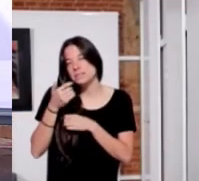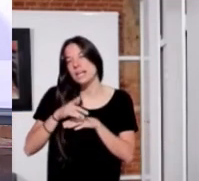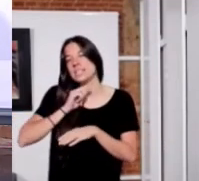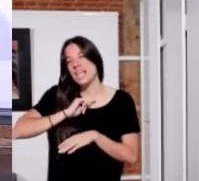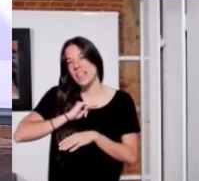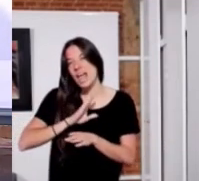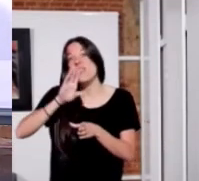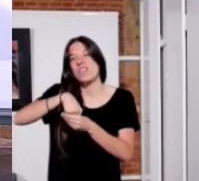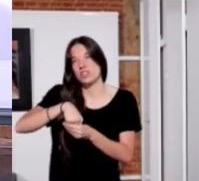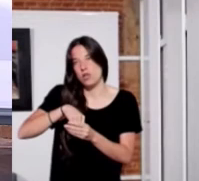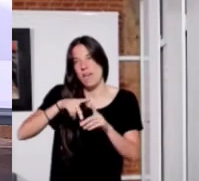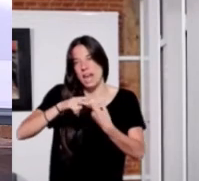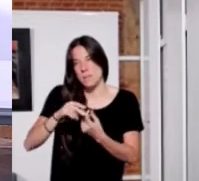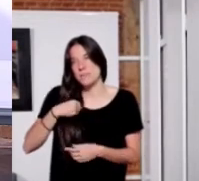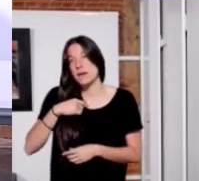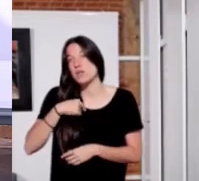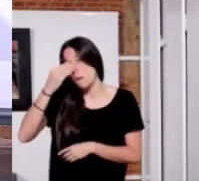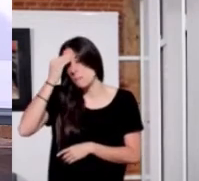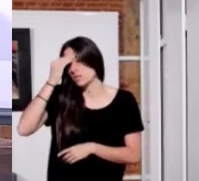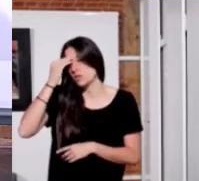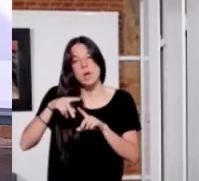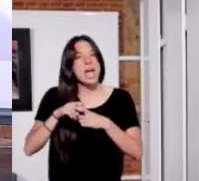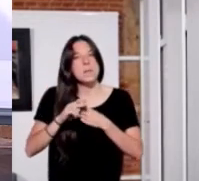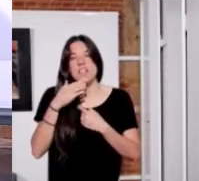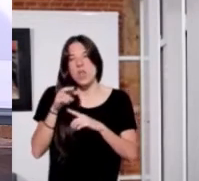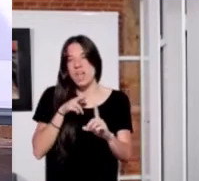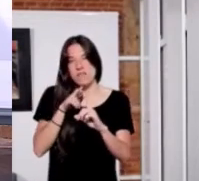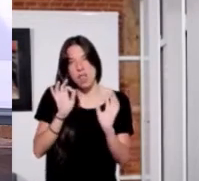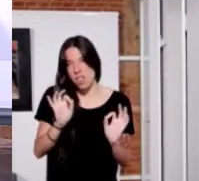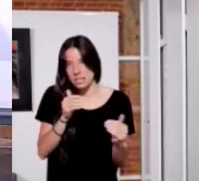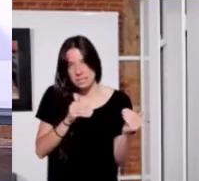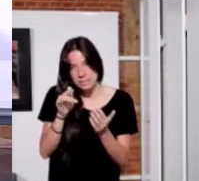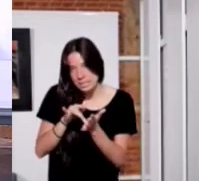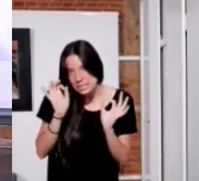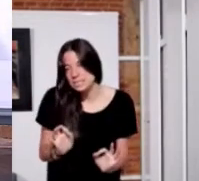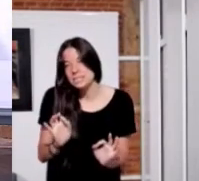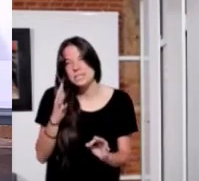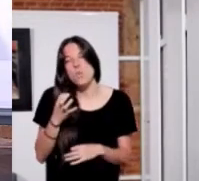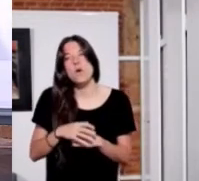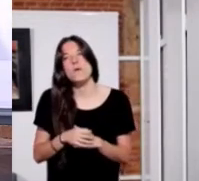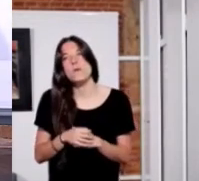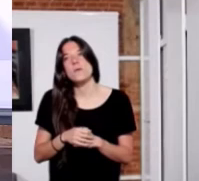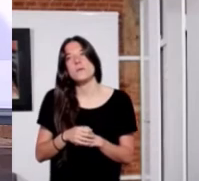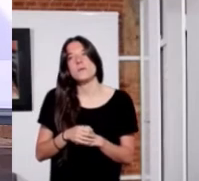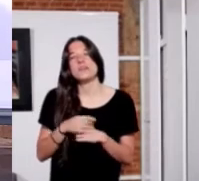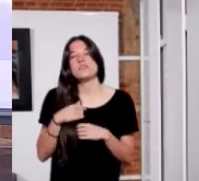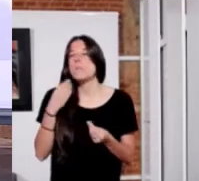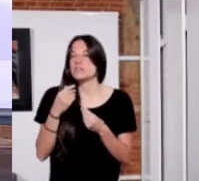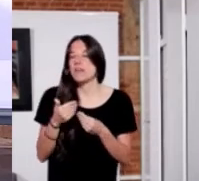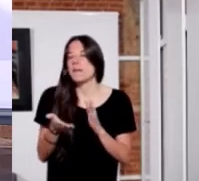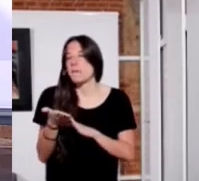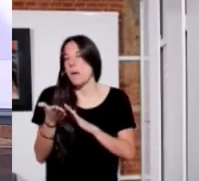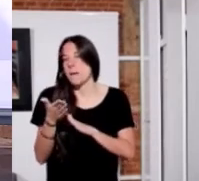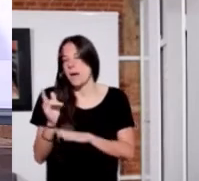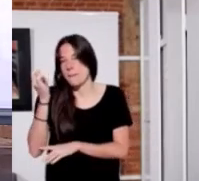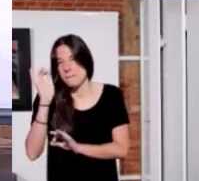creo que va a ser una herramienta de referencia y bueno, aspira a ello y yo creo que lo va a ser, ¿no?